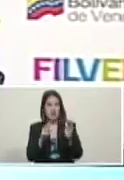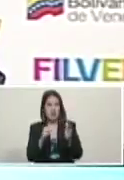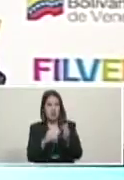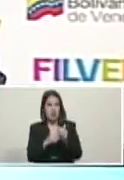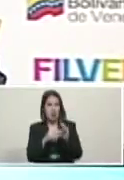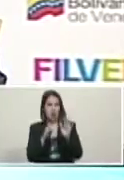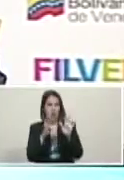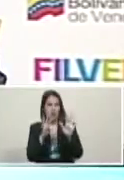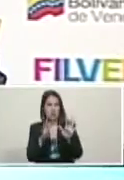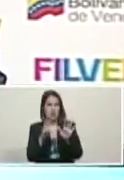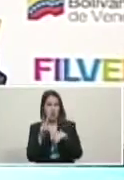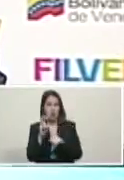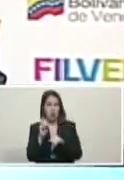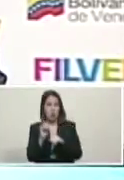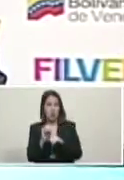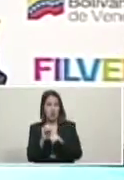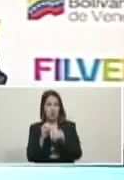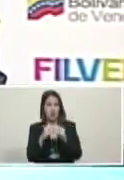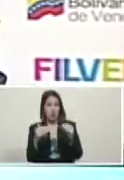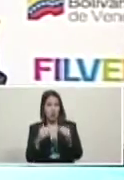dólares